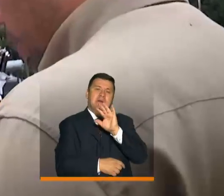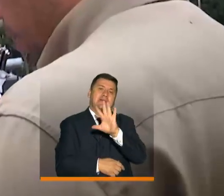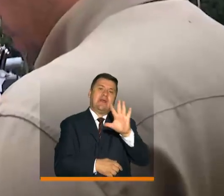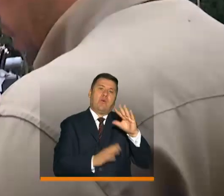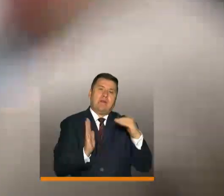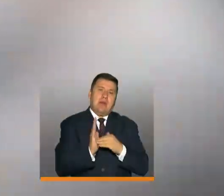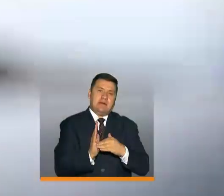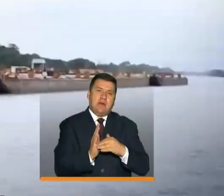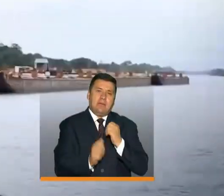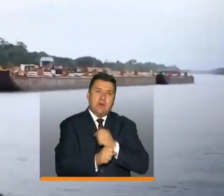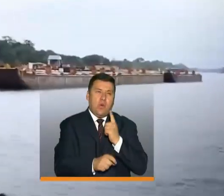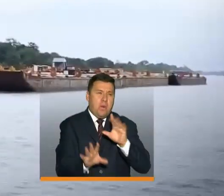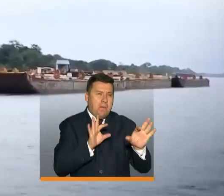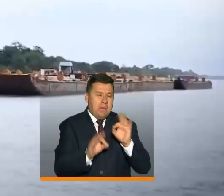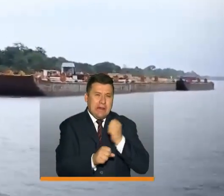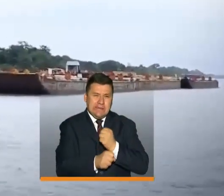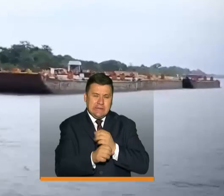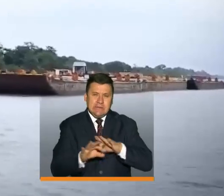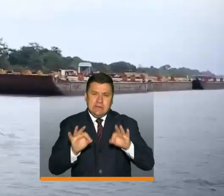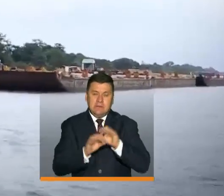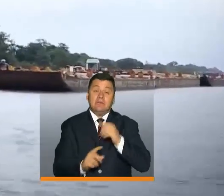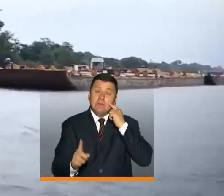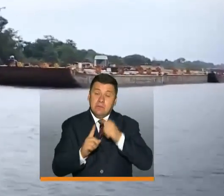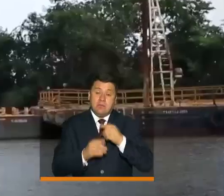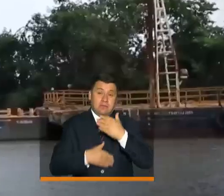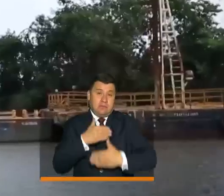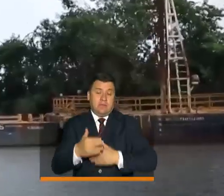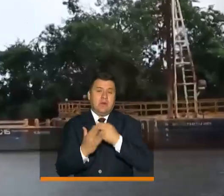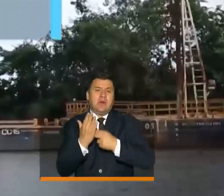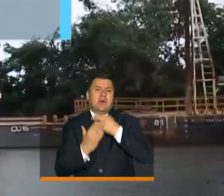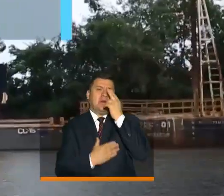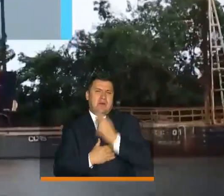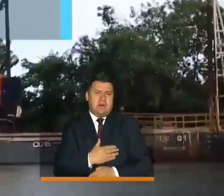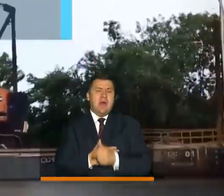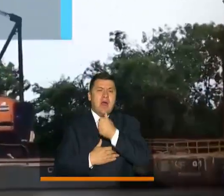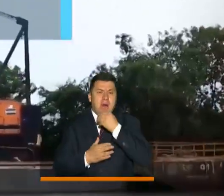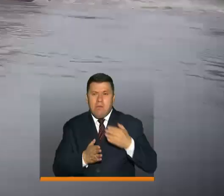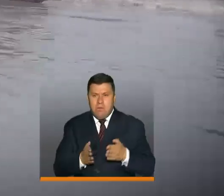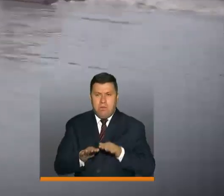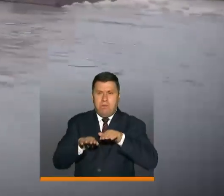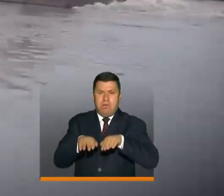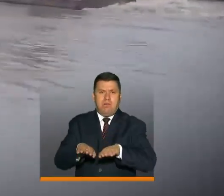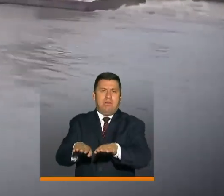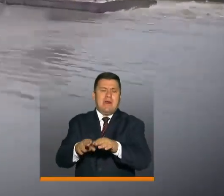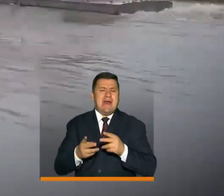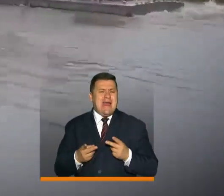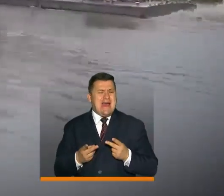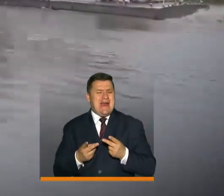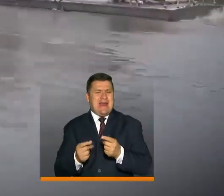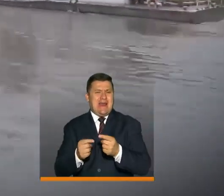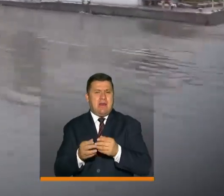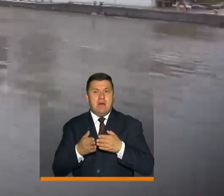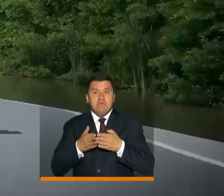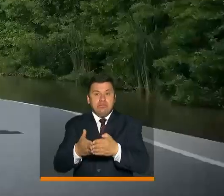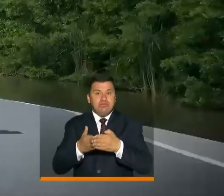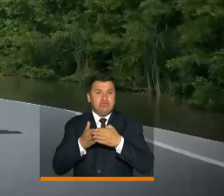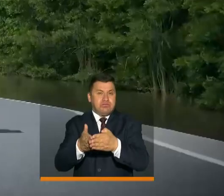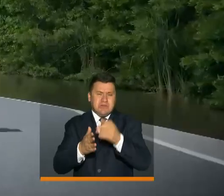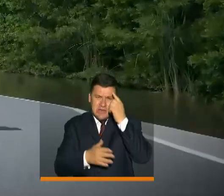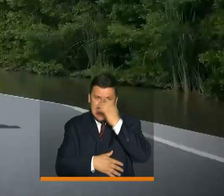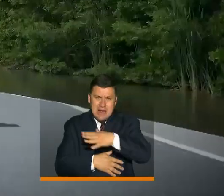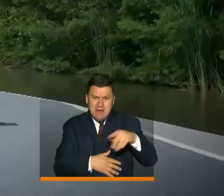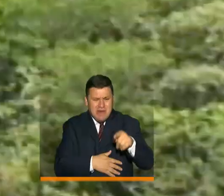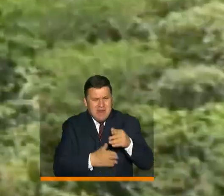55.000 empleos. También se resalta la puesta en marcha del proyecto del Canal del Dique, la aceleración de la navegabilidad por el